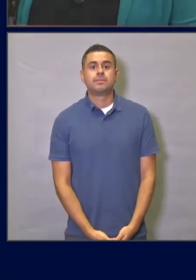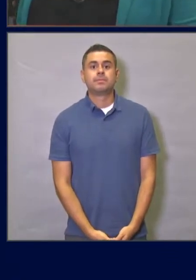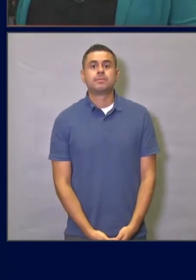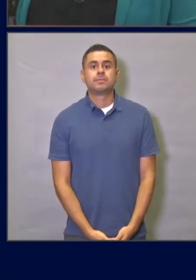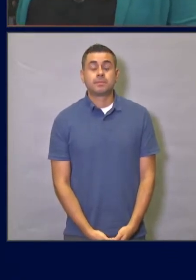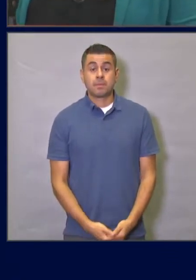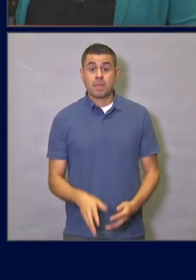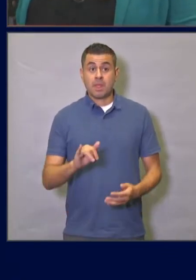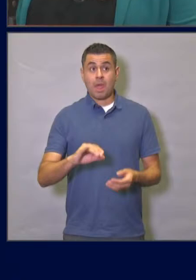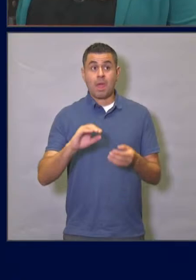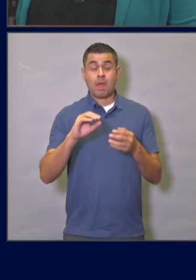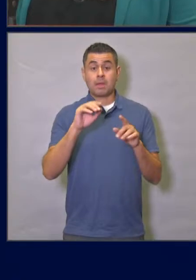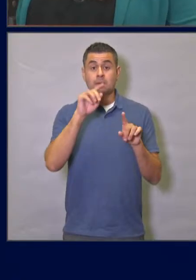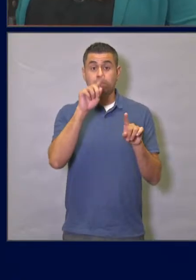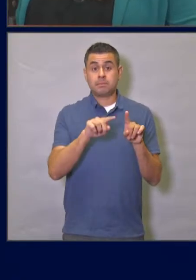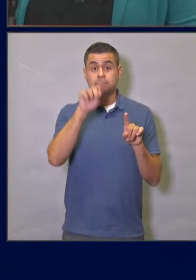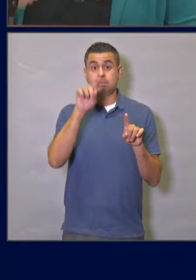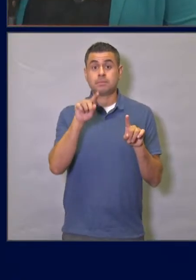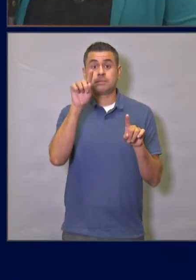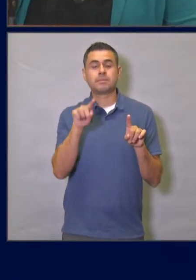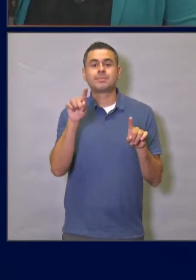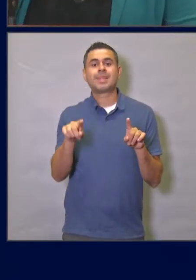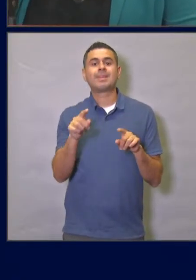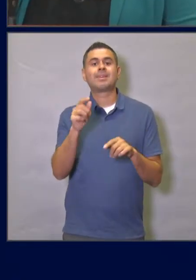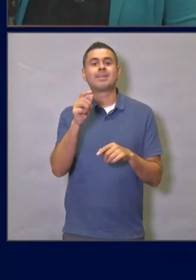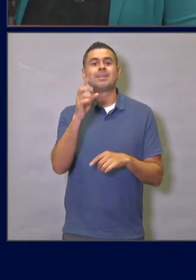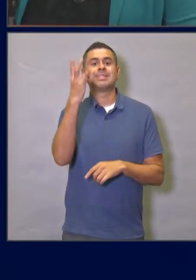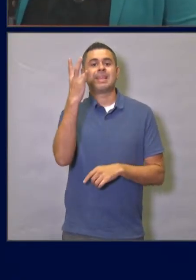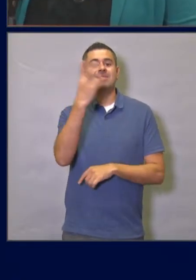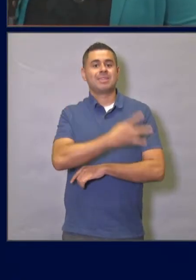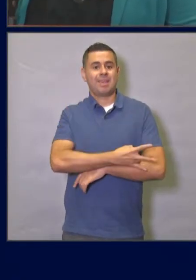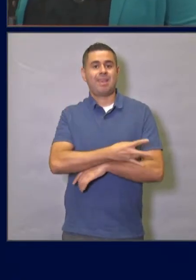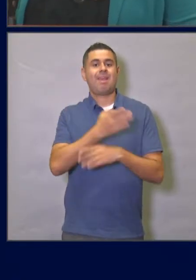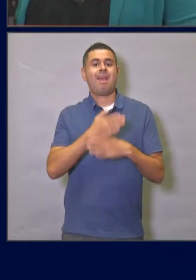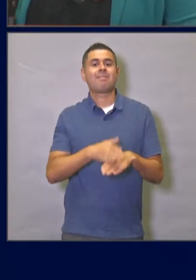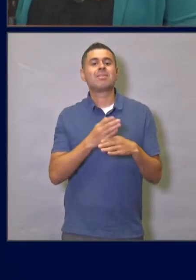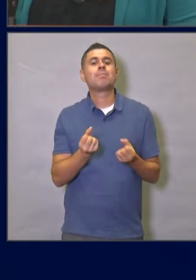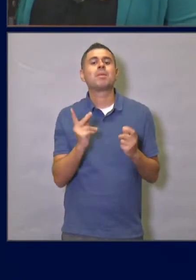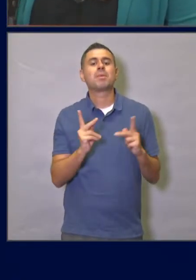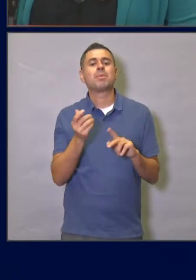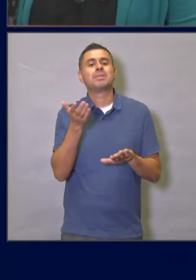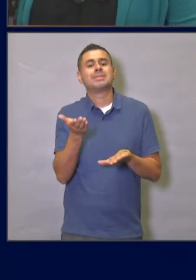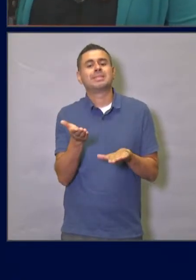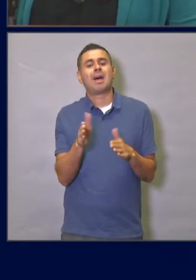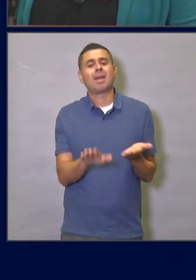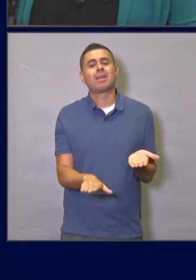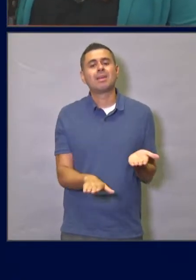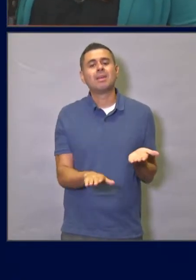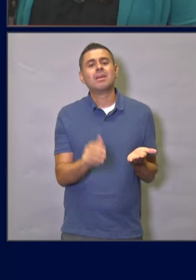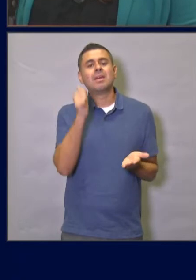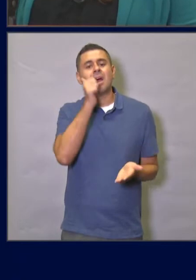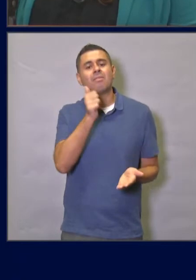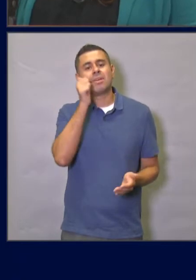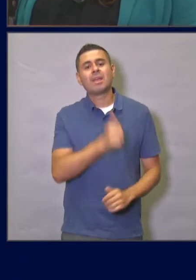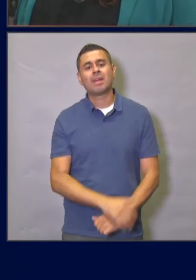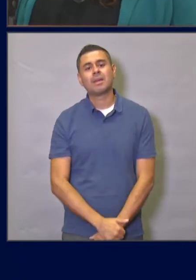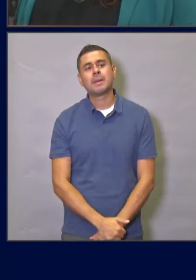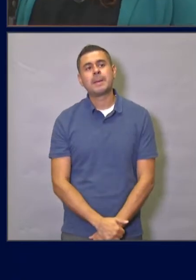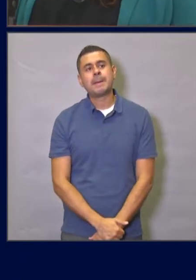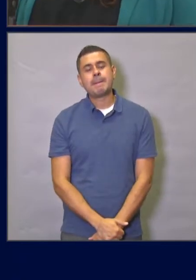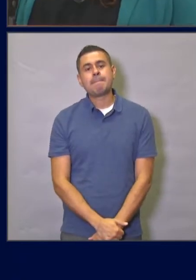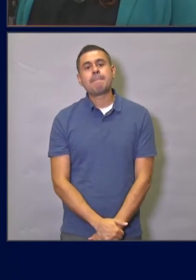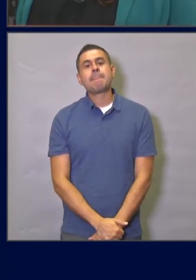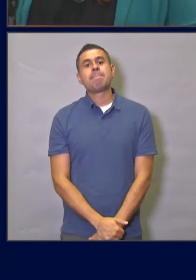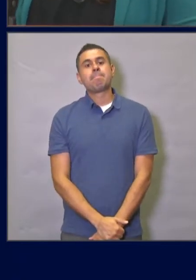Este gráfico muestra el promedio de 7 días de fallecimientos diarios y afortunadamente este número también